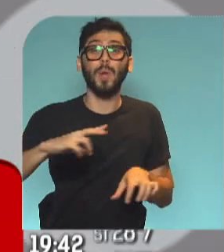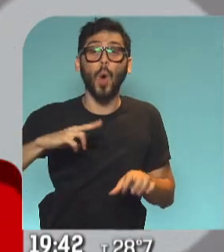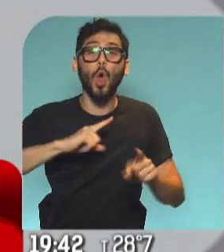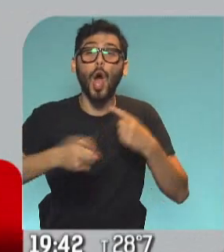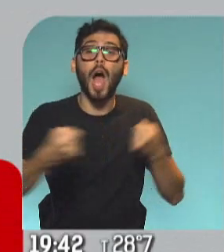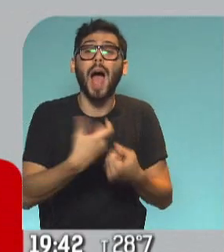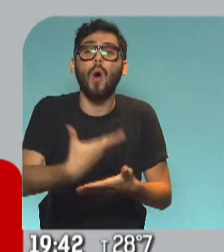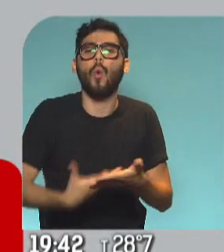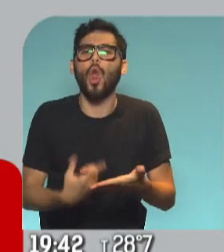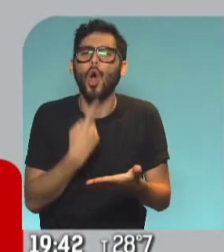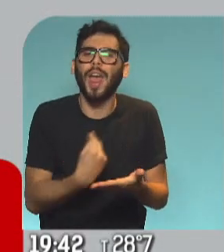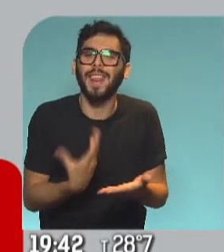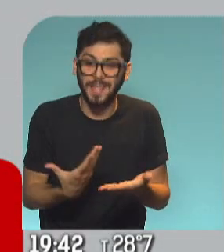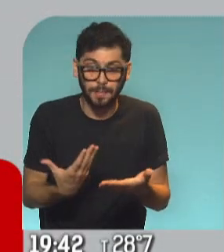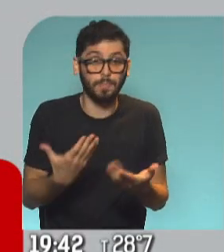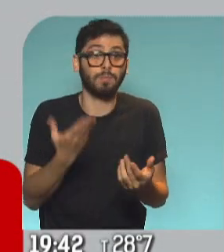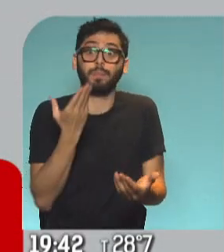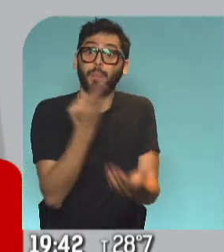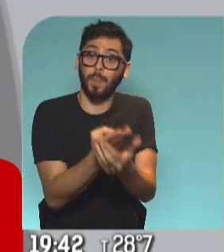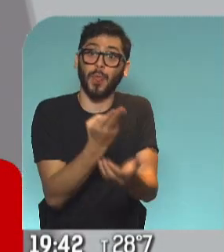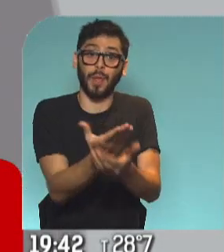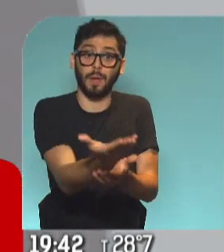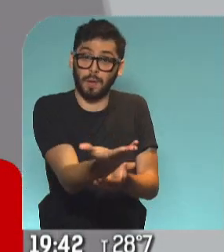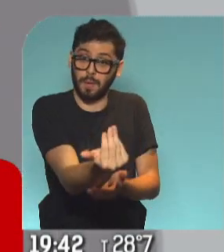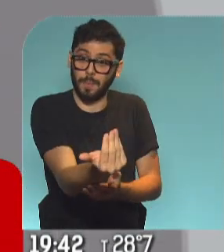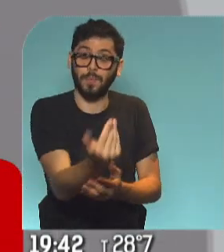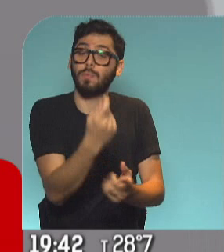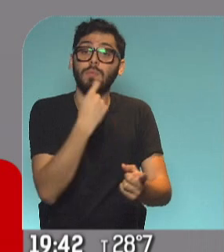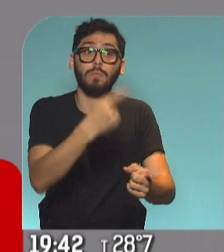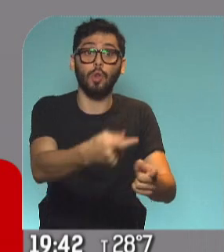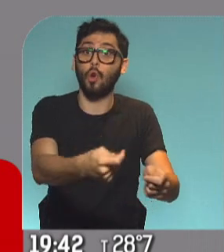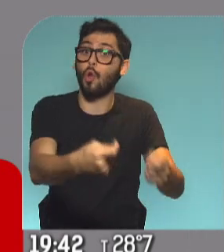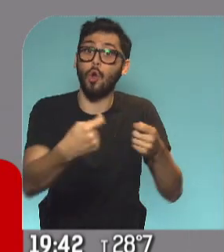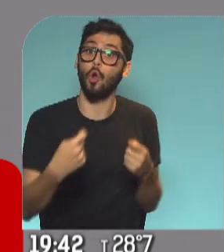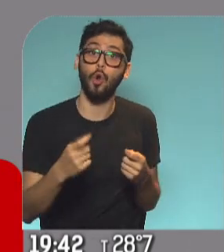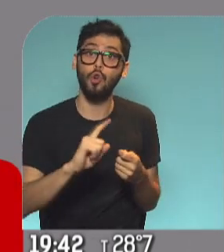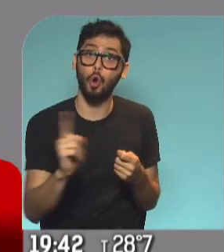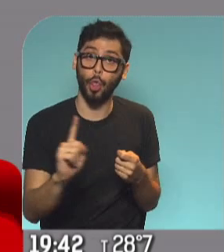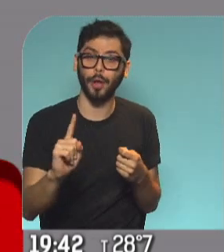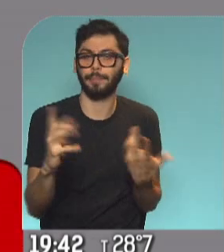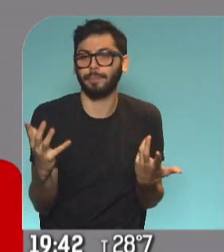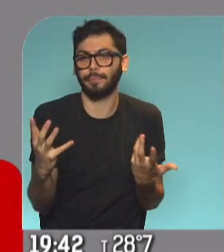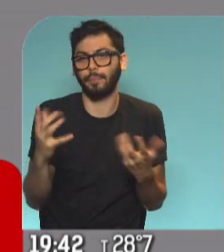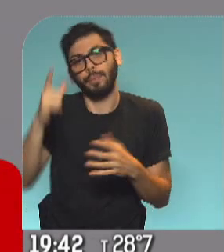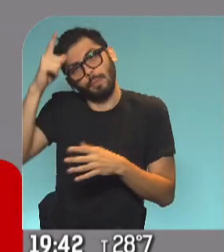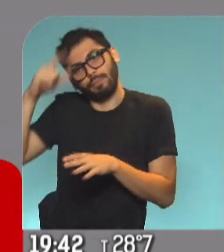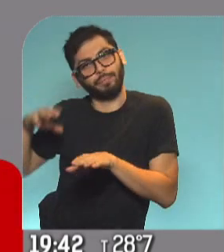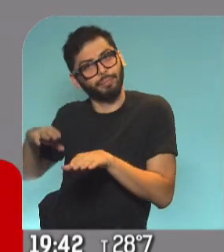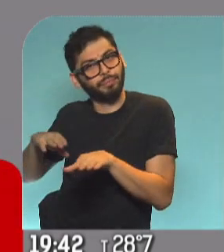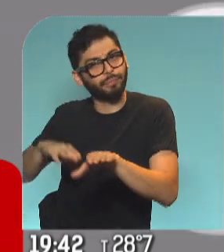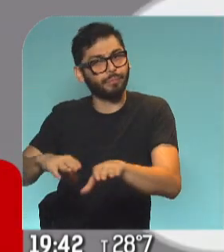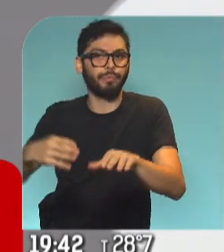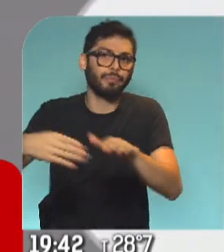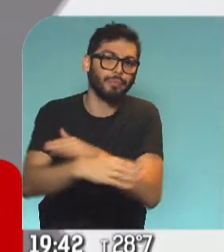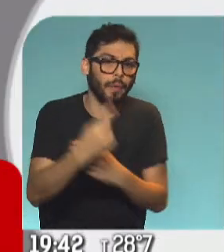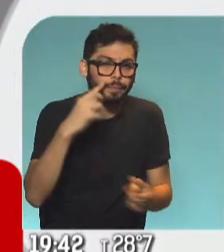Si esa documentación no llega, seguramente va a ser allanado el ministerio. Y ahí sí se va a encargar.